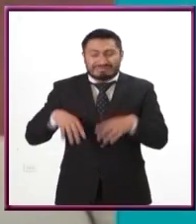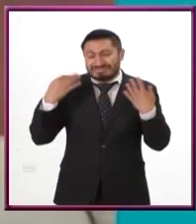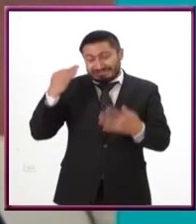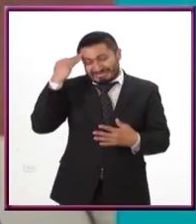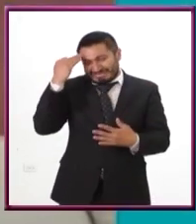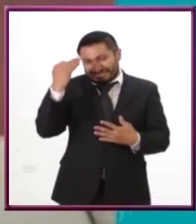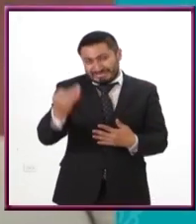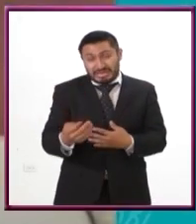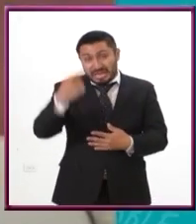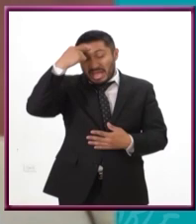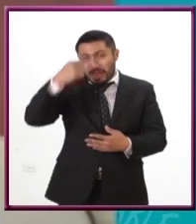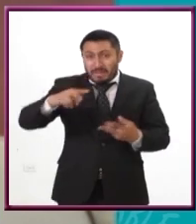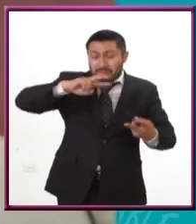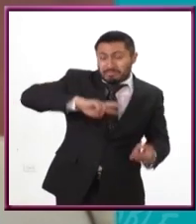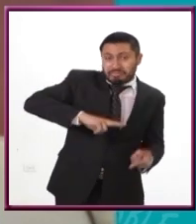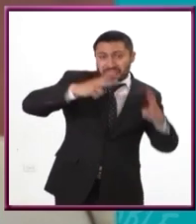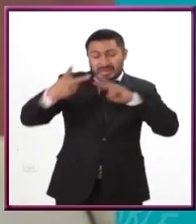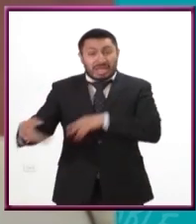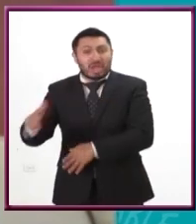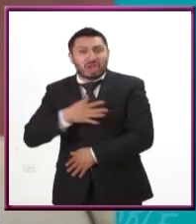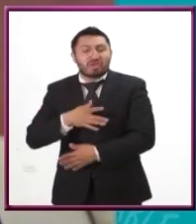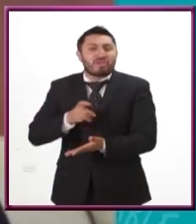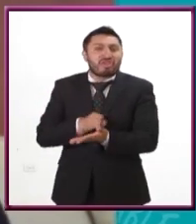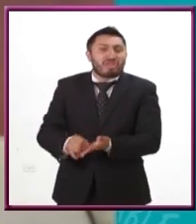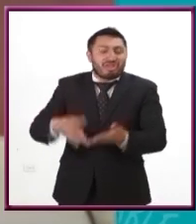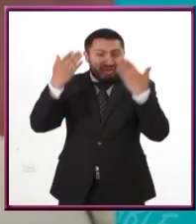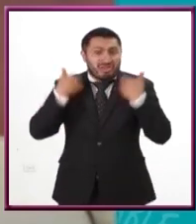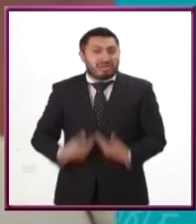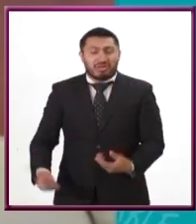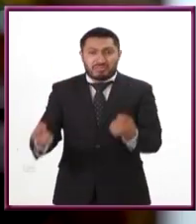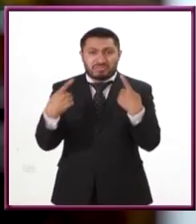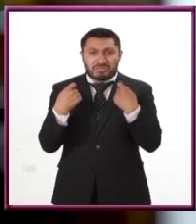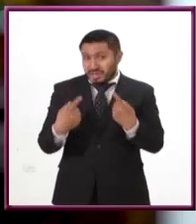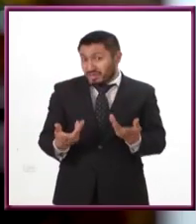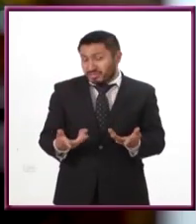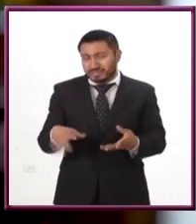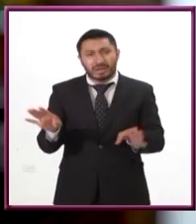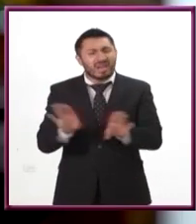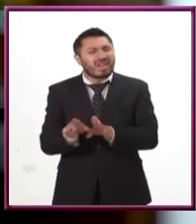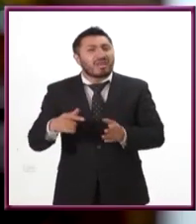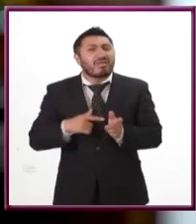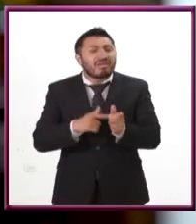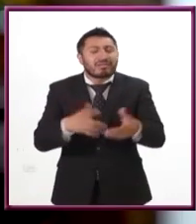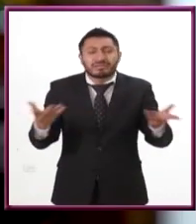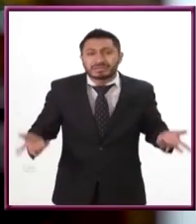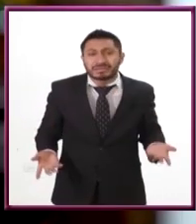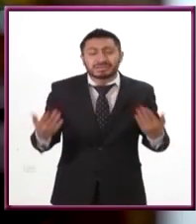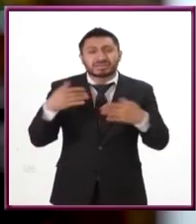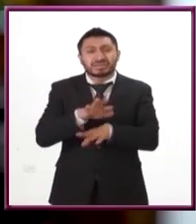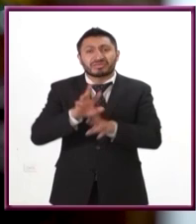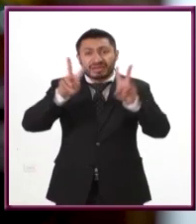para pues poder revertir y tener la oportunidad de tomar mis propias decisiones. Oye, ¿y cómo podemos